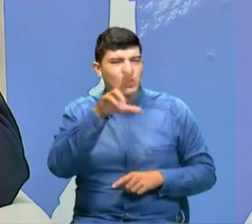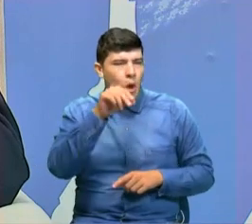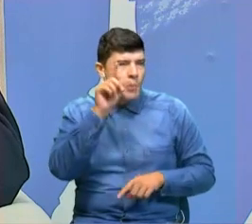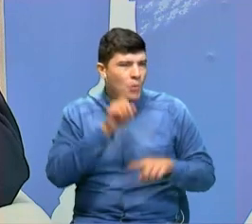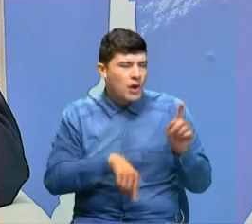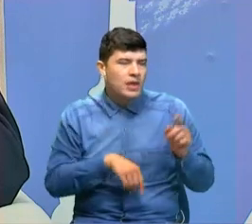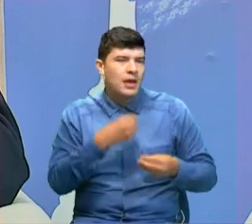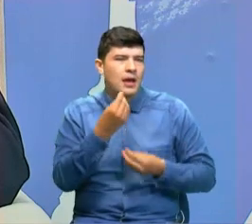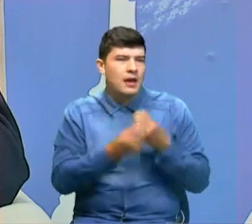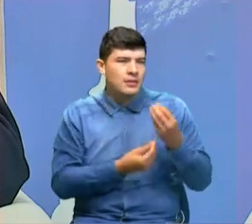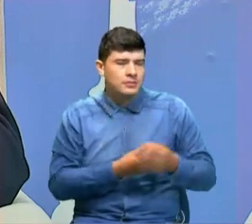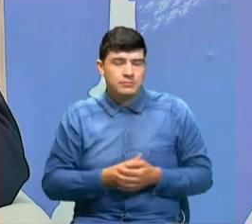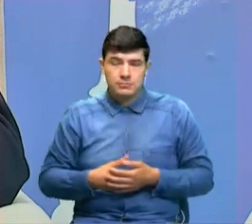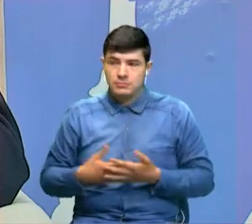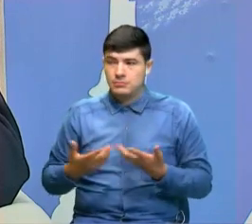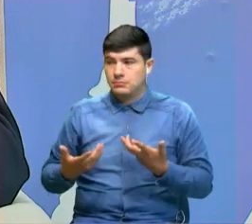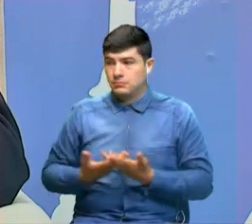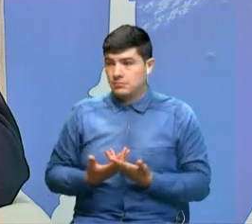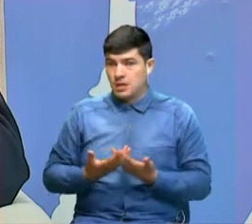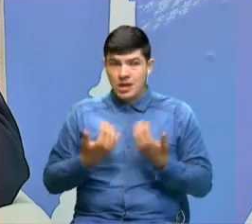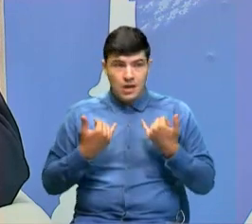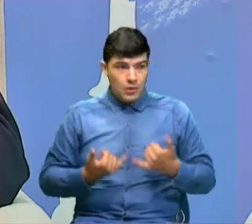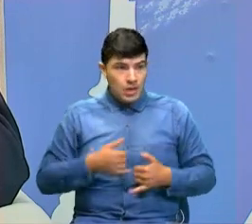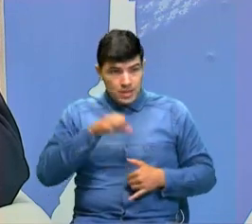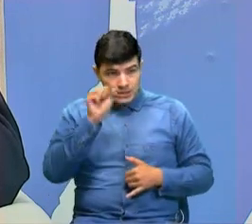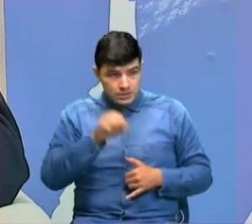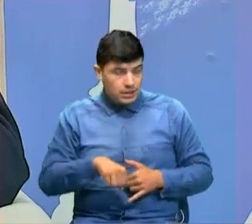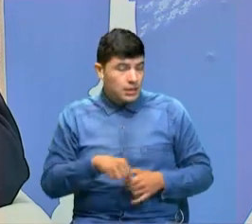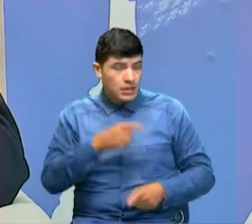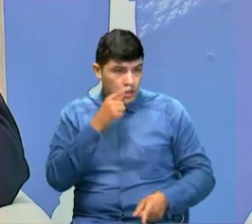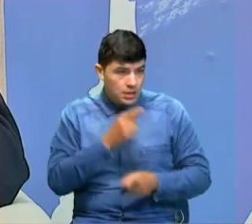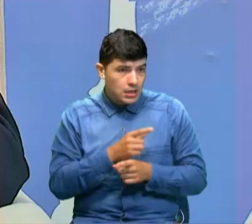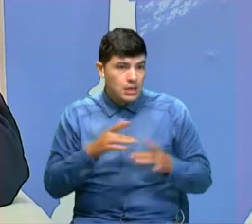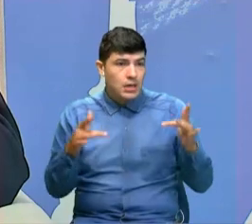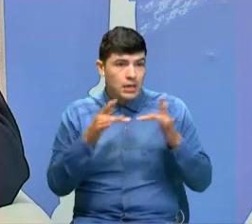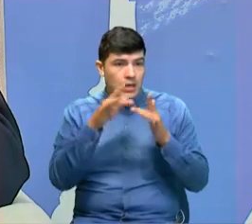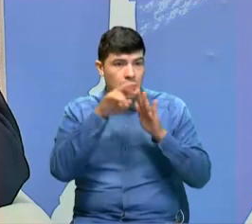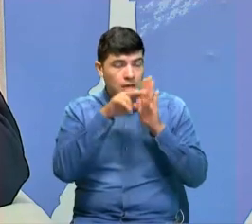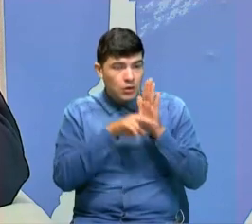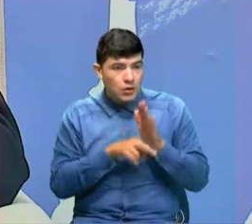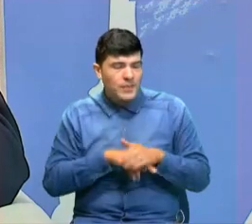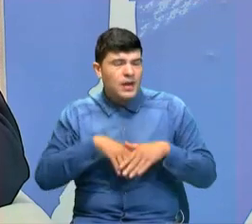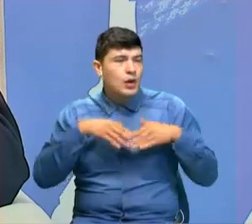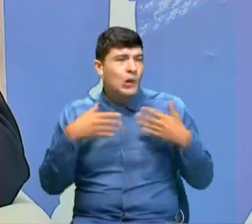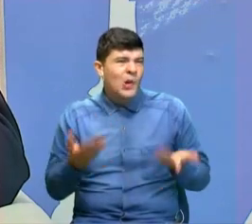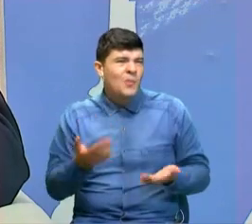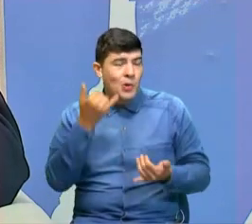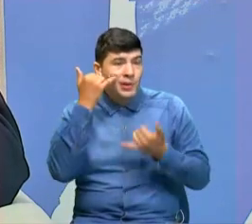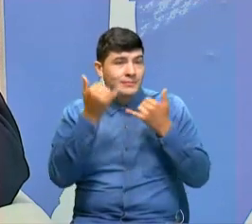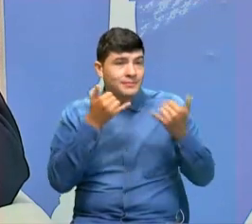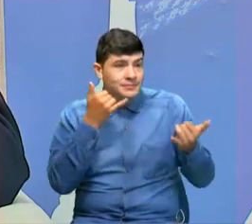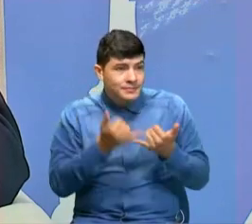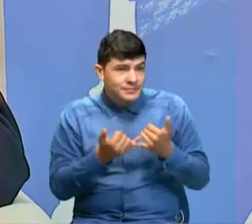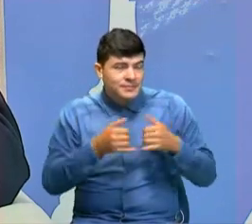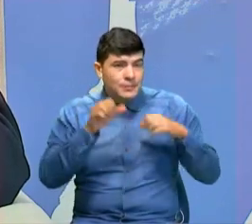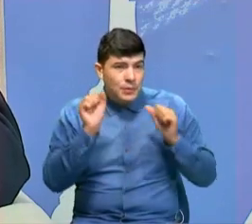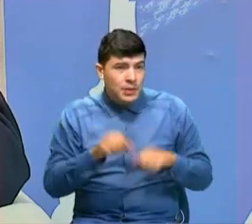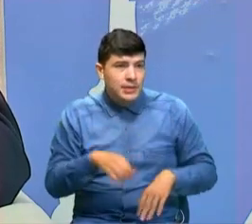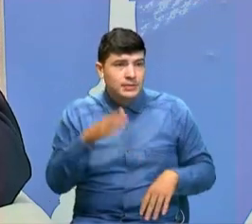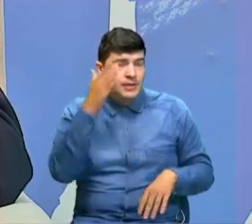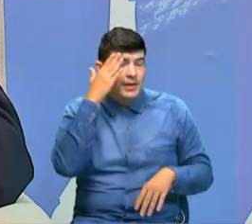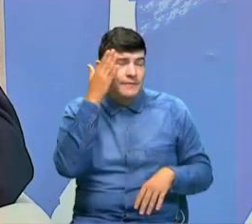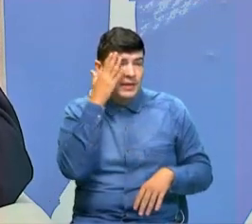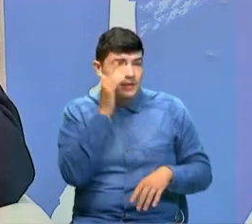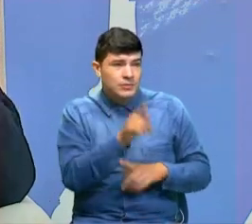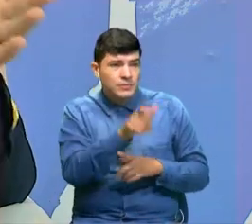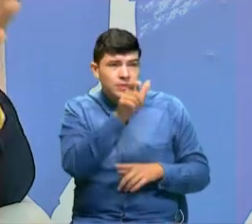hacer. Está actuando arbitrariamente, está dentro de lo establecido. ¿Cómo determinar, en determinado caso,